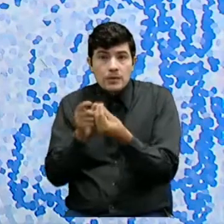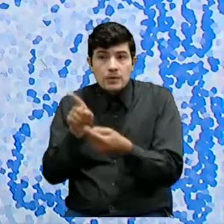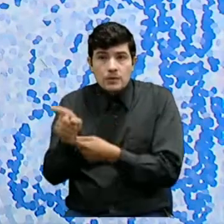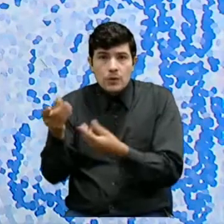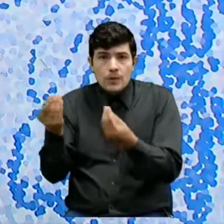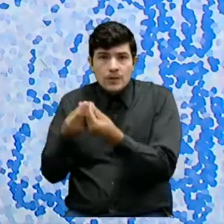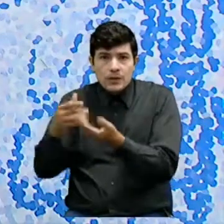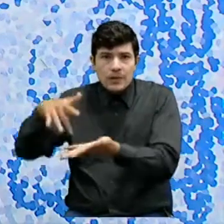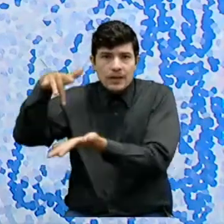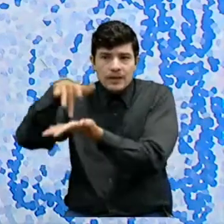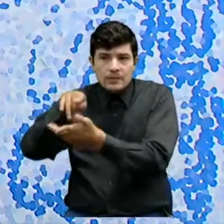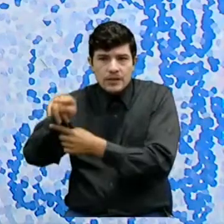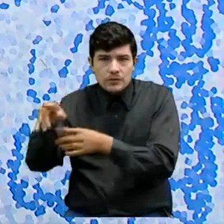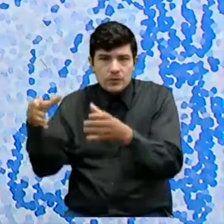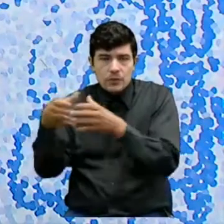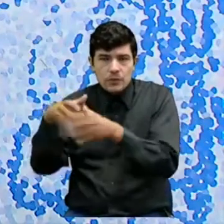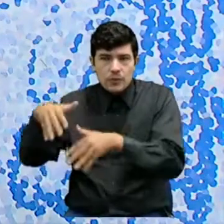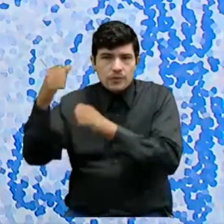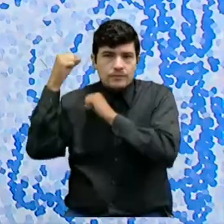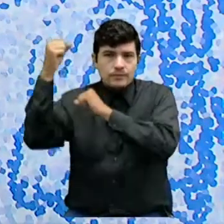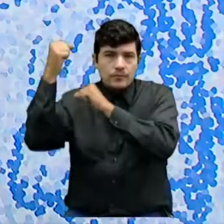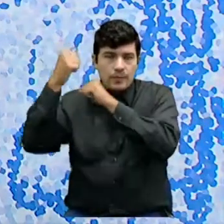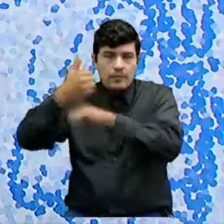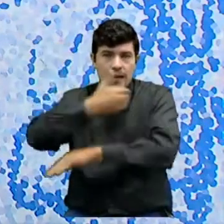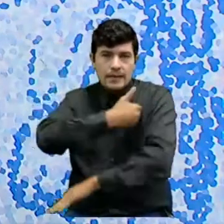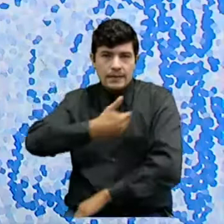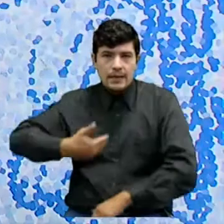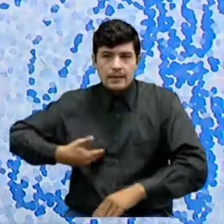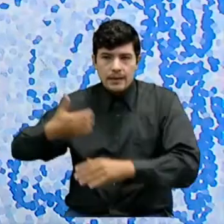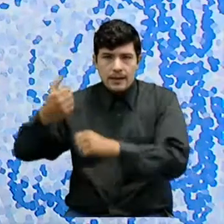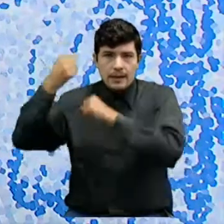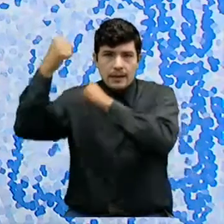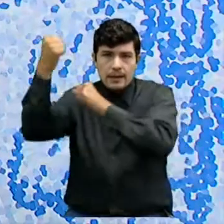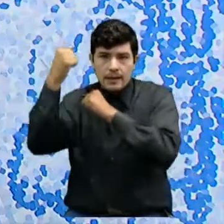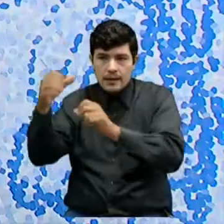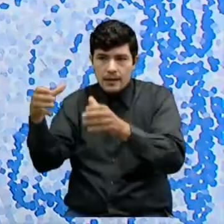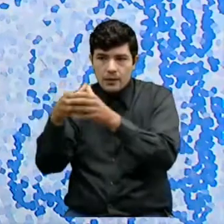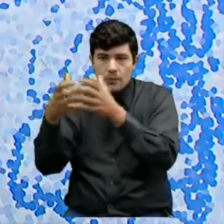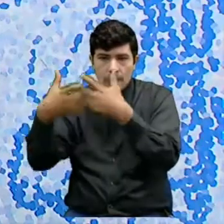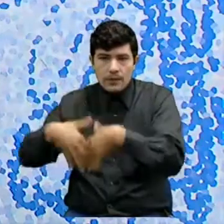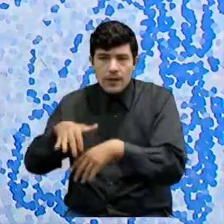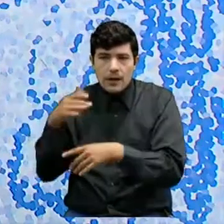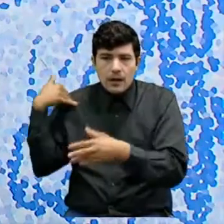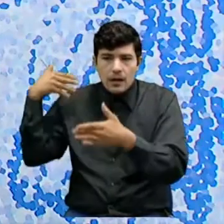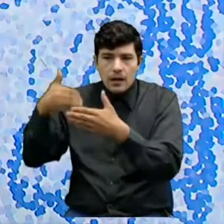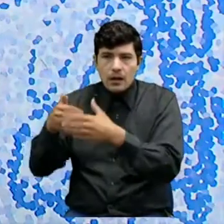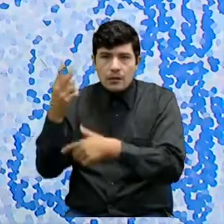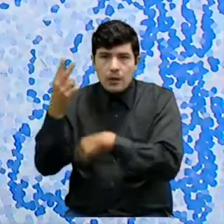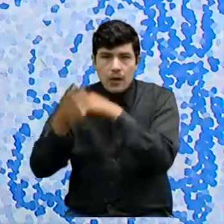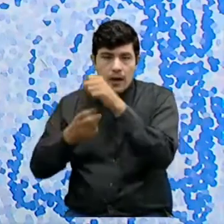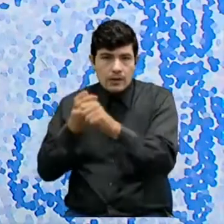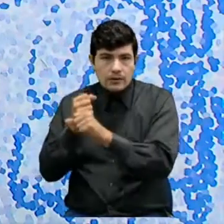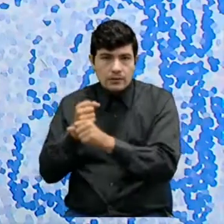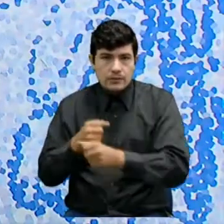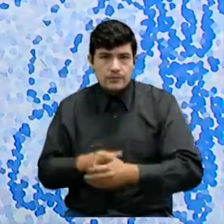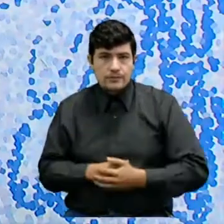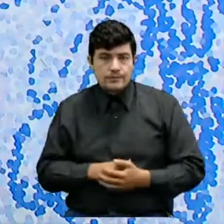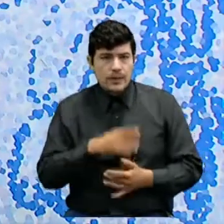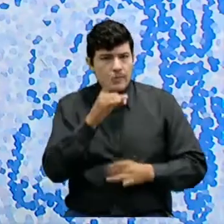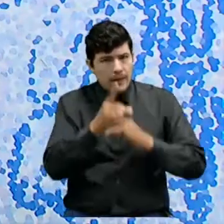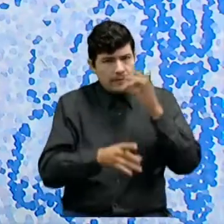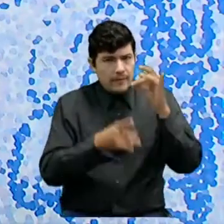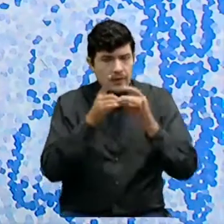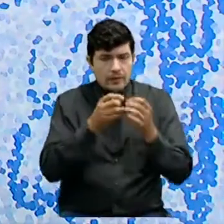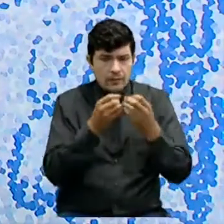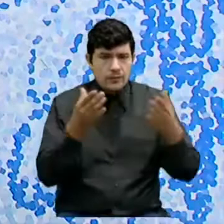al sindicato. Ostentó el fue presidente del sindicato los últimos 2 años, fue. Perfecto,